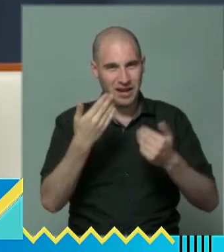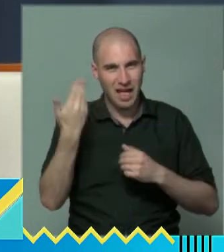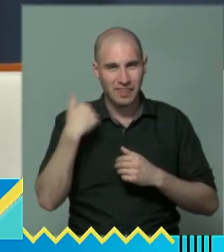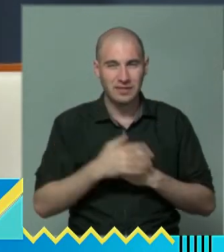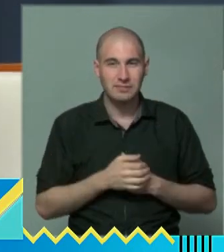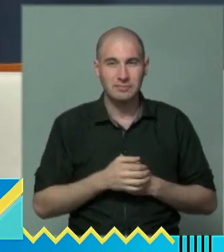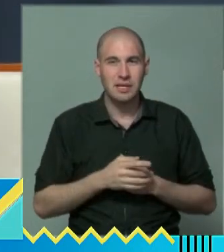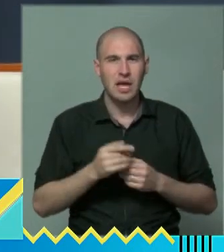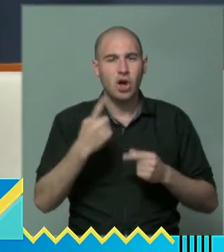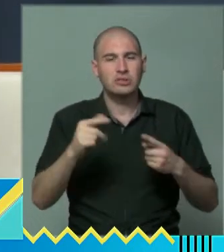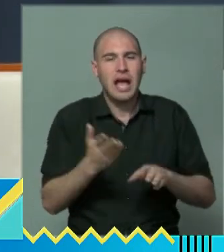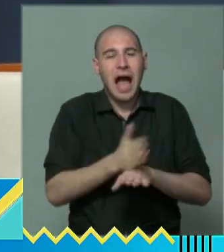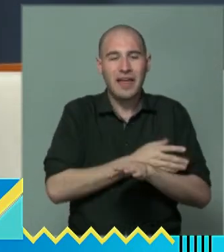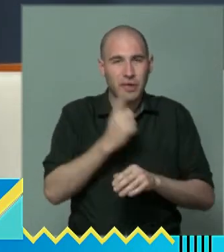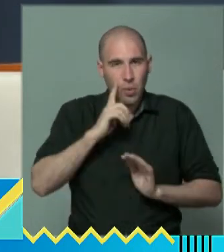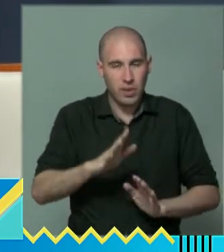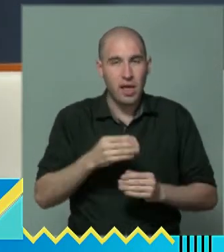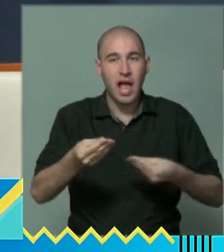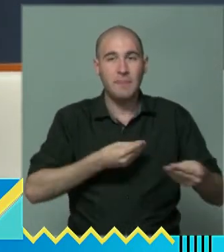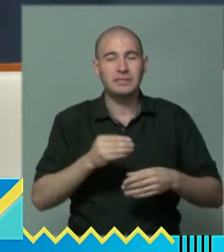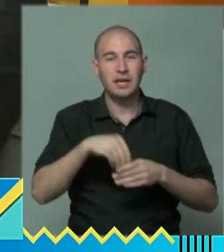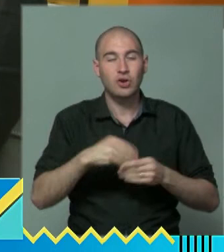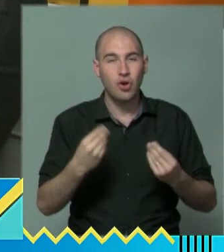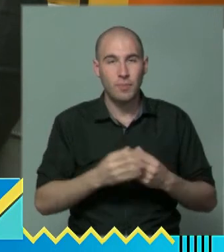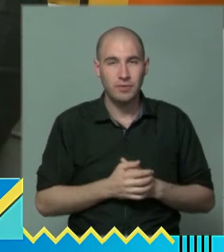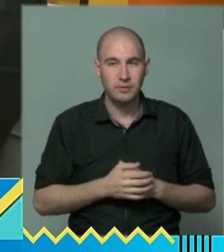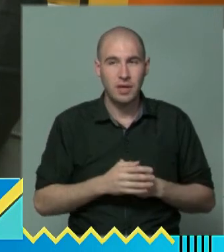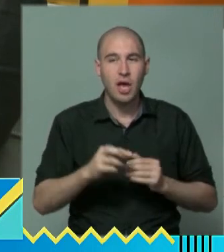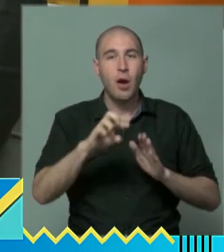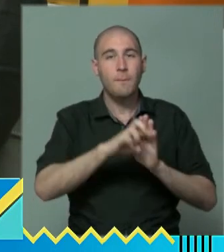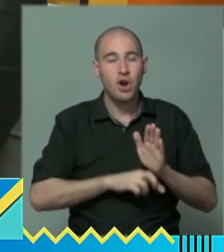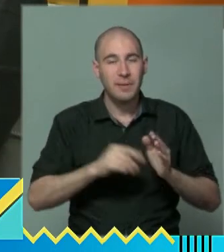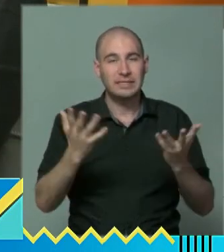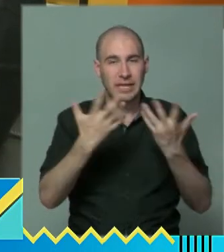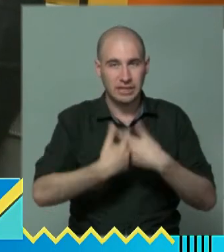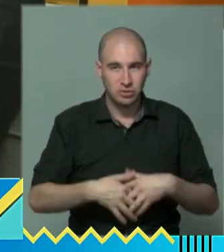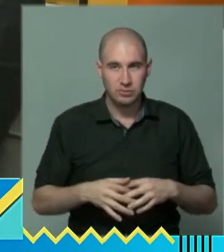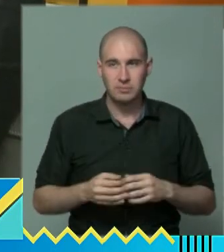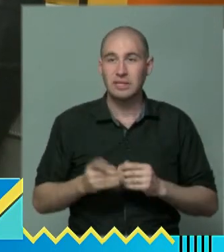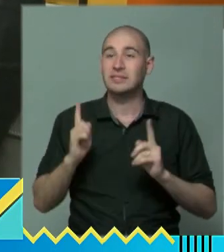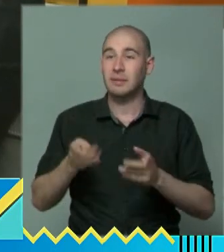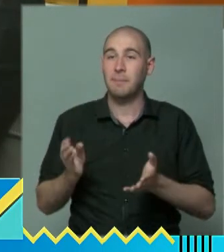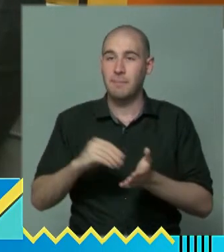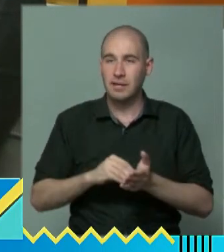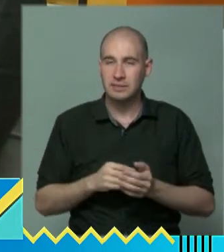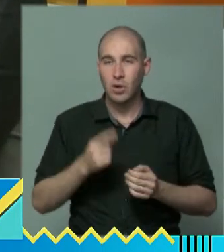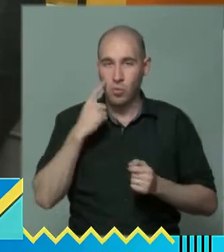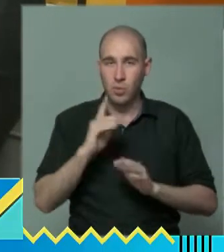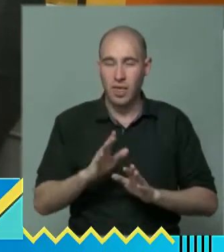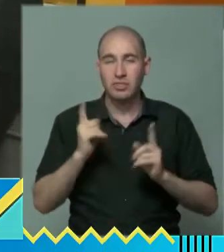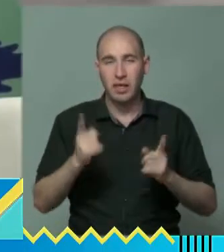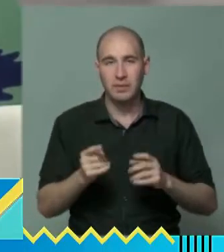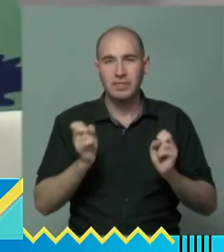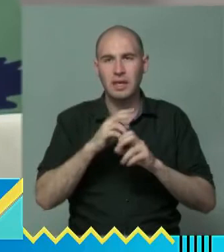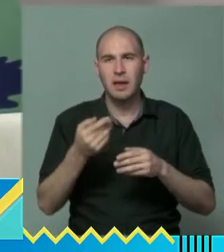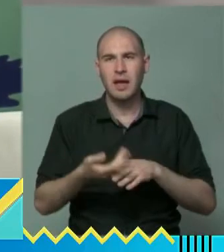es la actividad preventiva en las empresas a través de Sí. estos programas de integración. No, y agregar, no solamente preventiva, sino desde el punto de